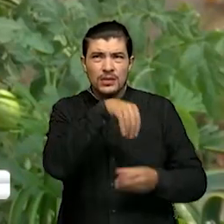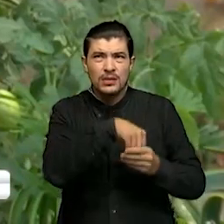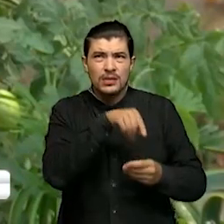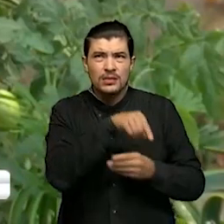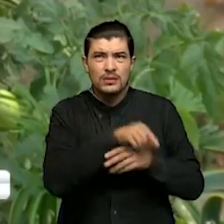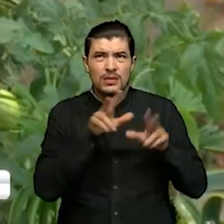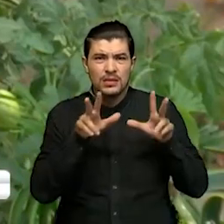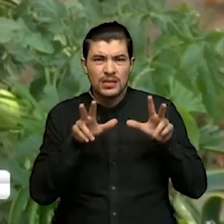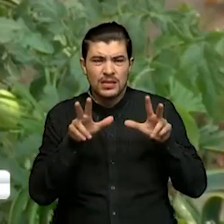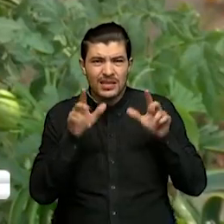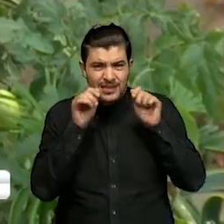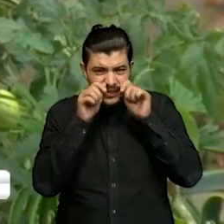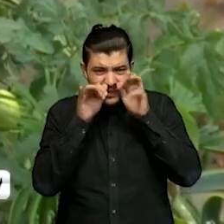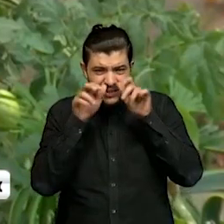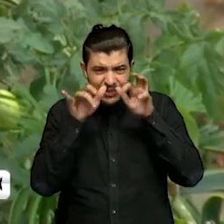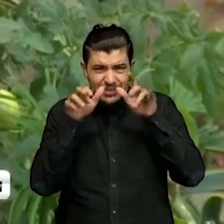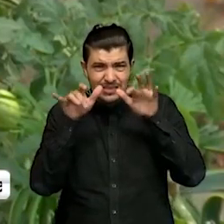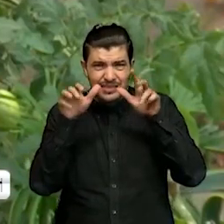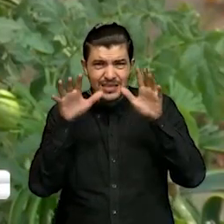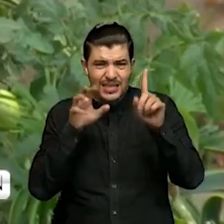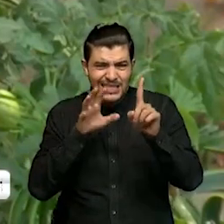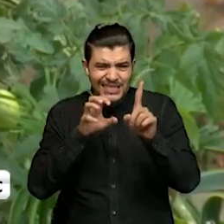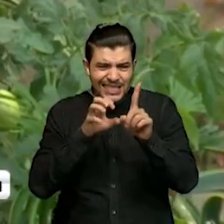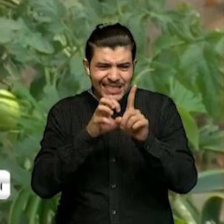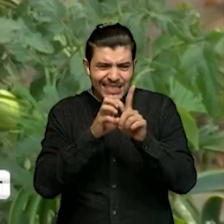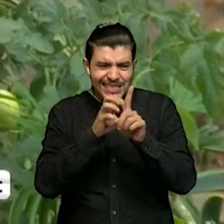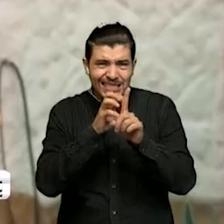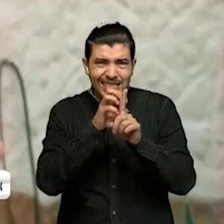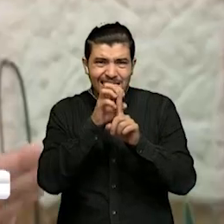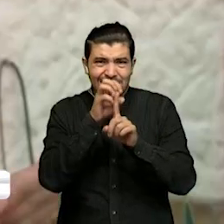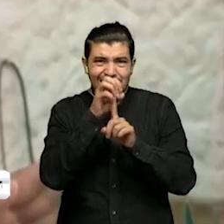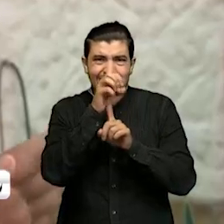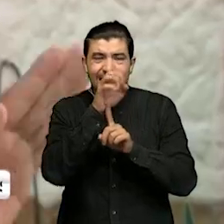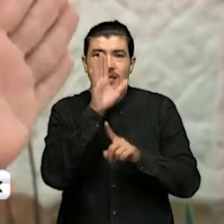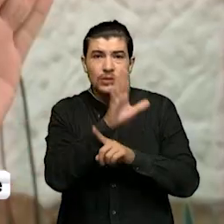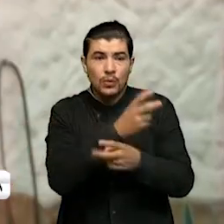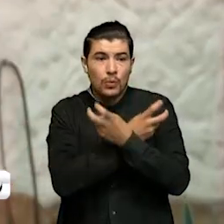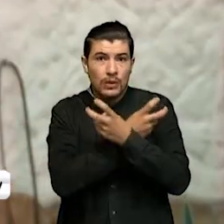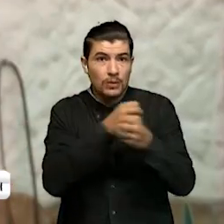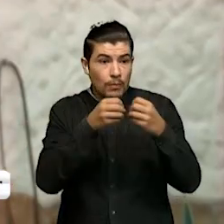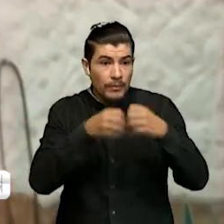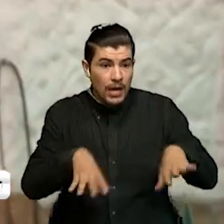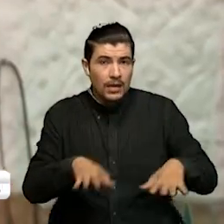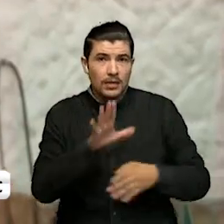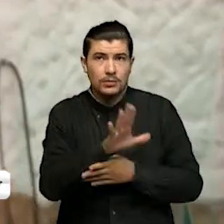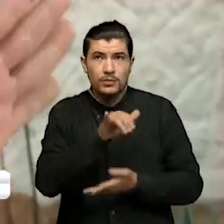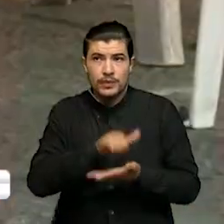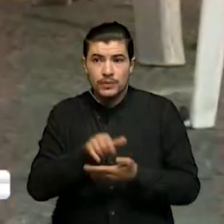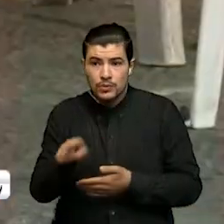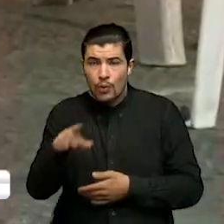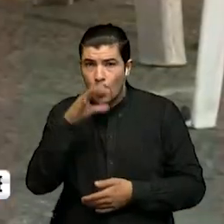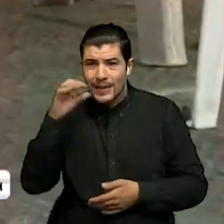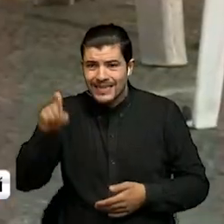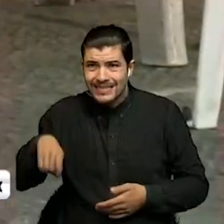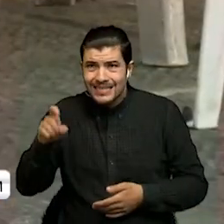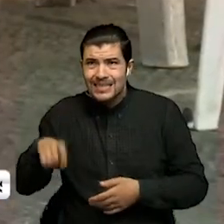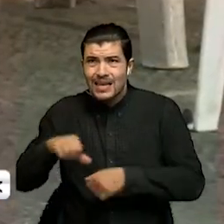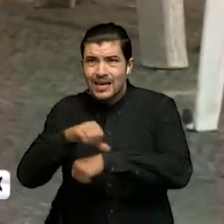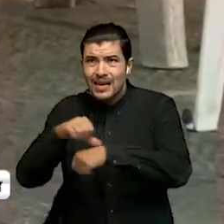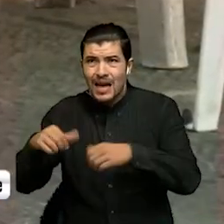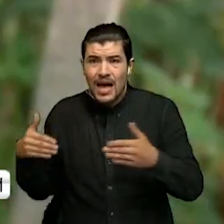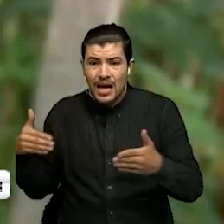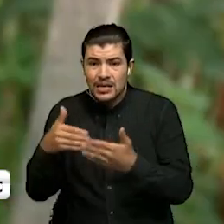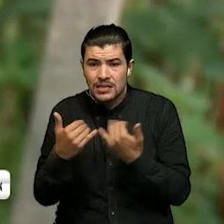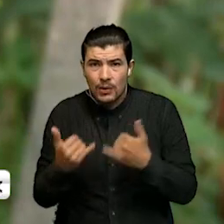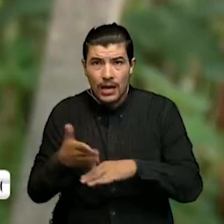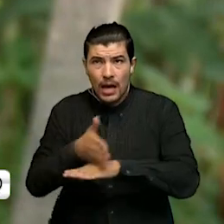esa infección es una infección que va comiendo va comiendo el hueso y se puede perder josé orlando requiere de una intervención que hasta la fecha y luego de